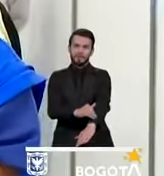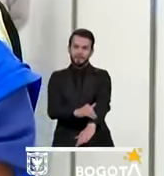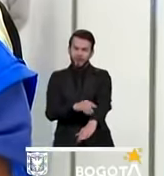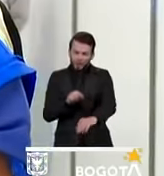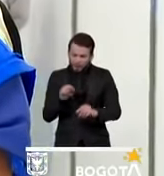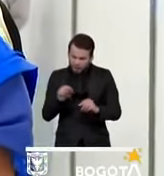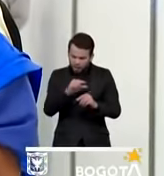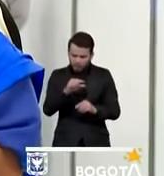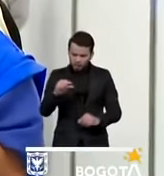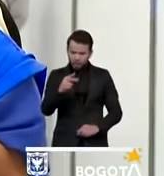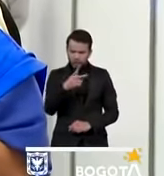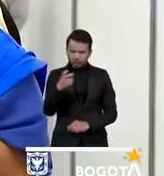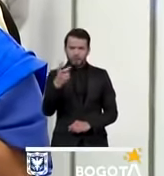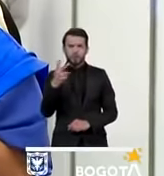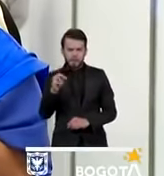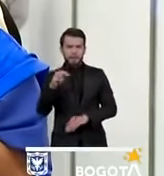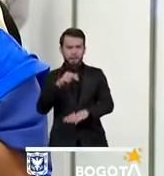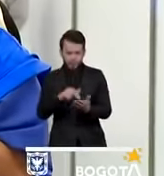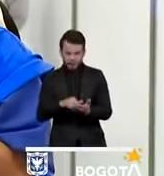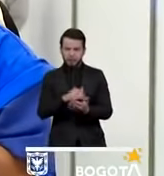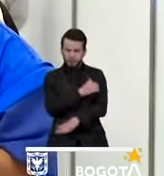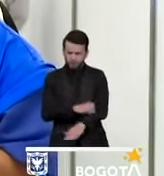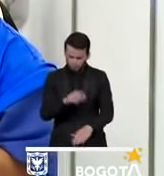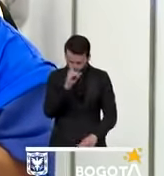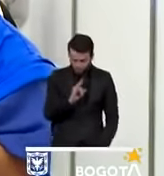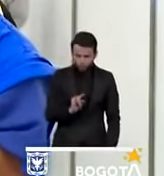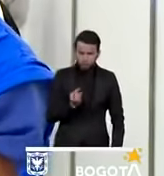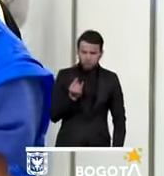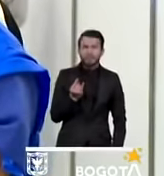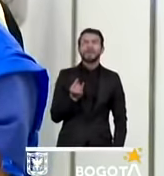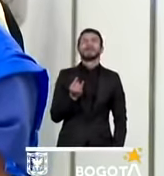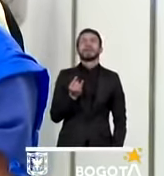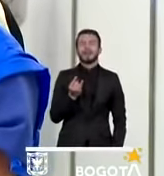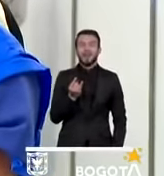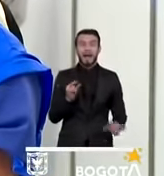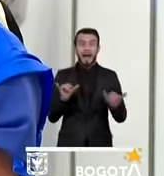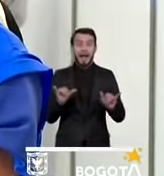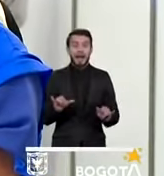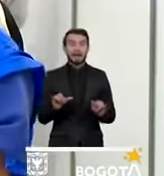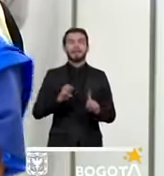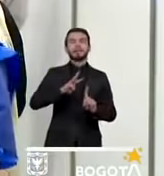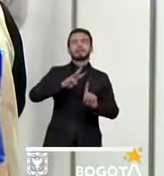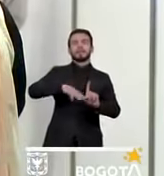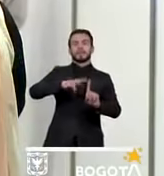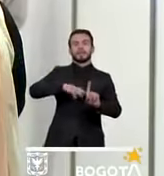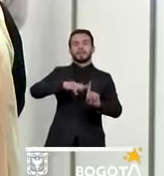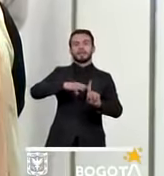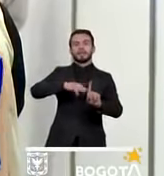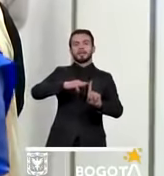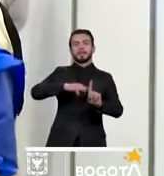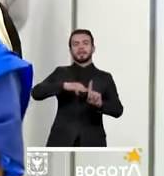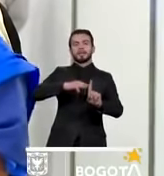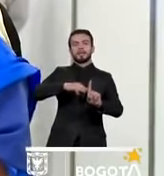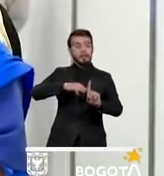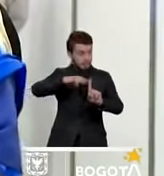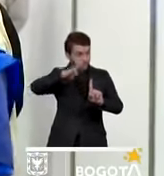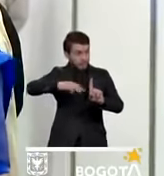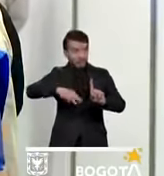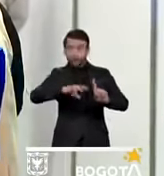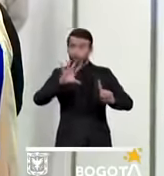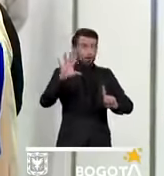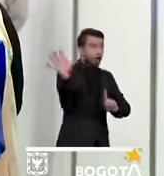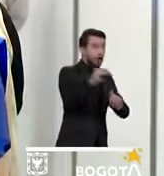para 3 meses de funcionamiento estando el hospital full. No arranca el hospital full. Vamos